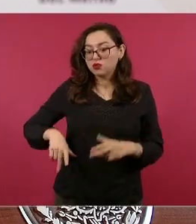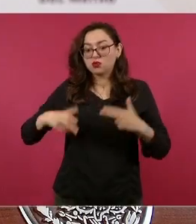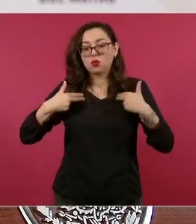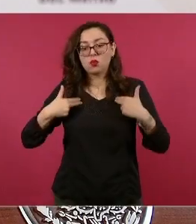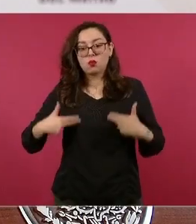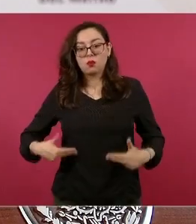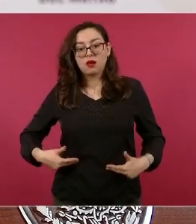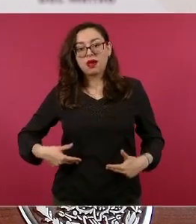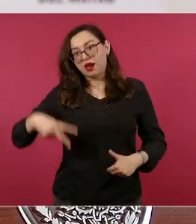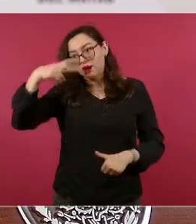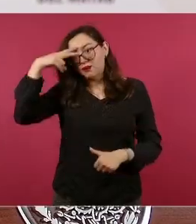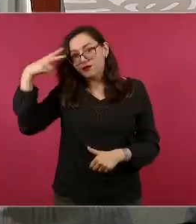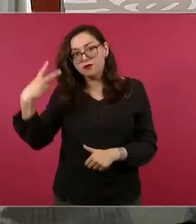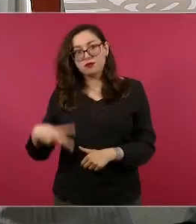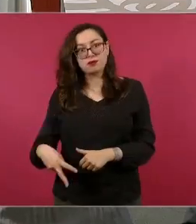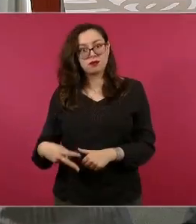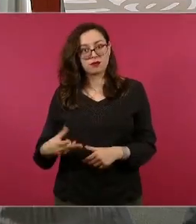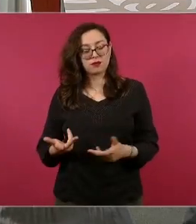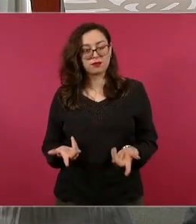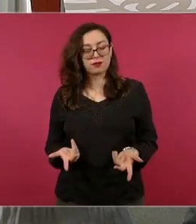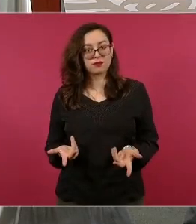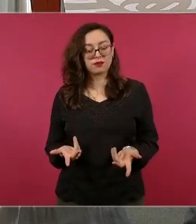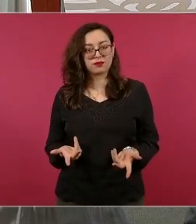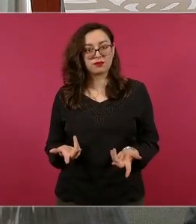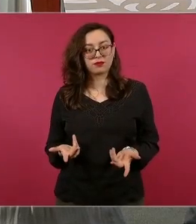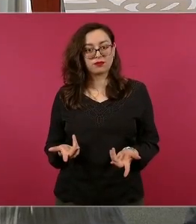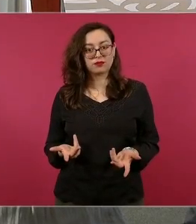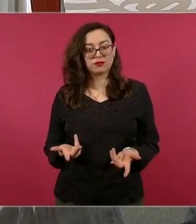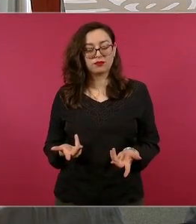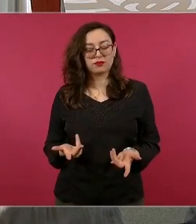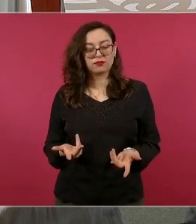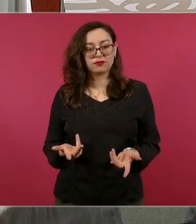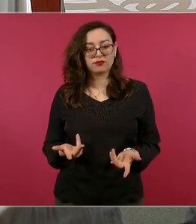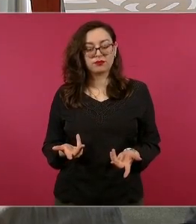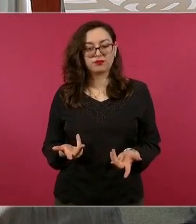Pero no se trata de